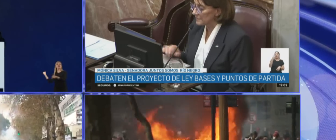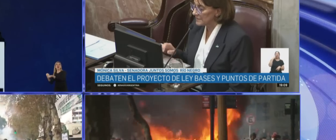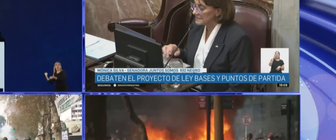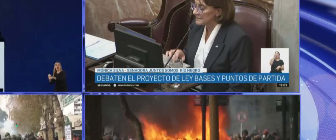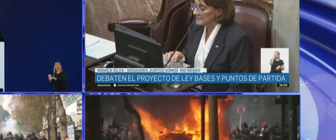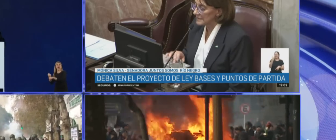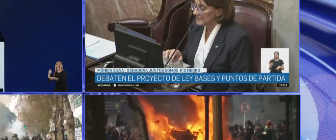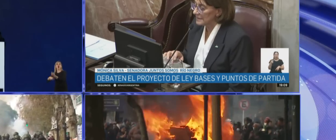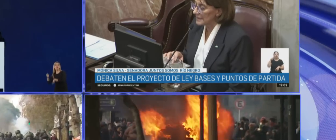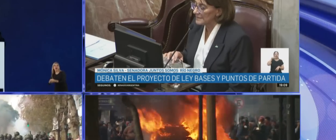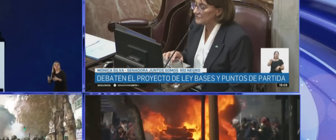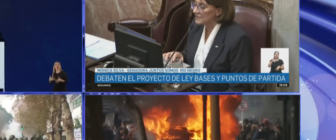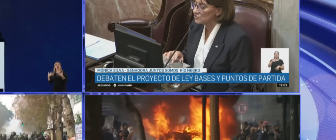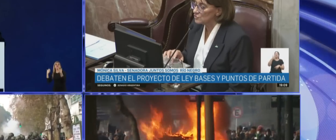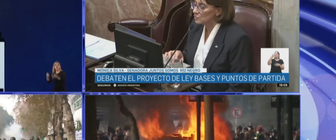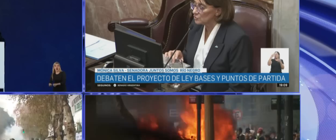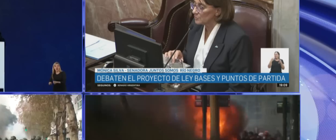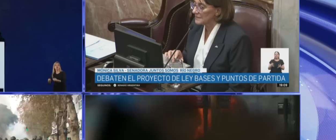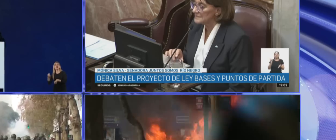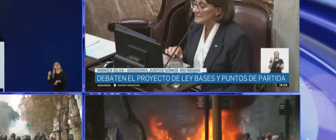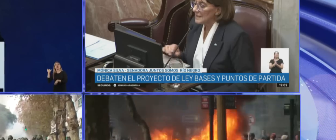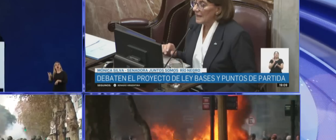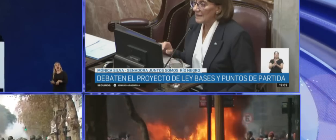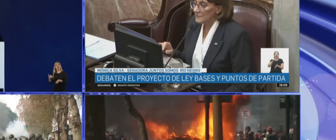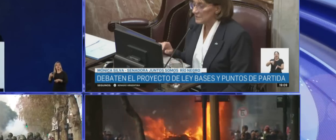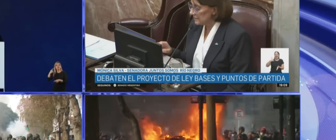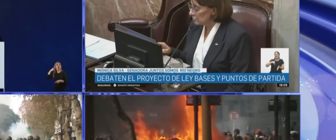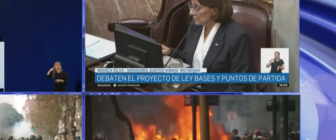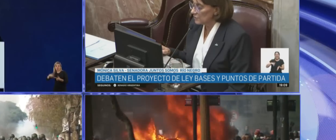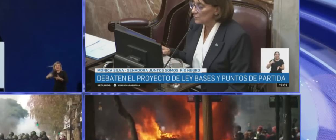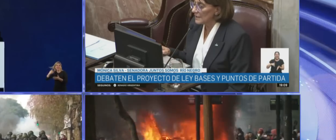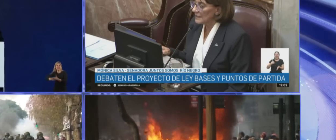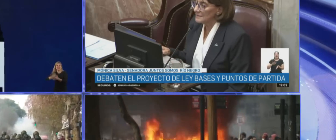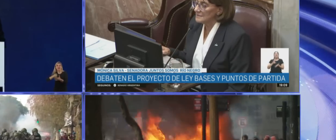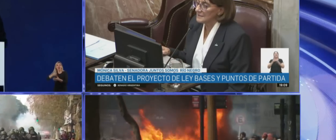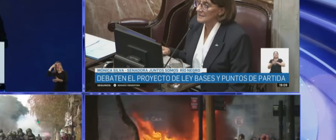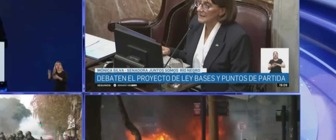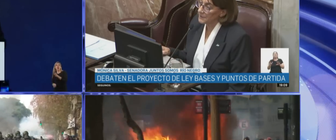los que comercian, de los que se esfuerzan. Está del lado de quienes arriesgan, invierten, innovan.